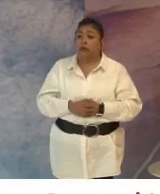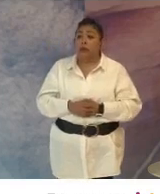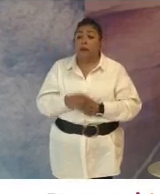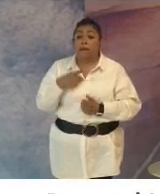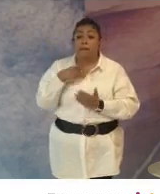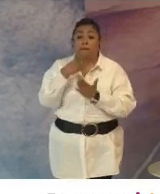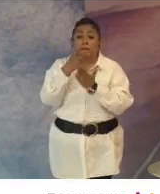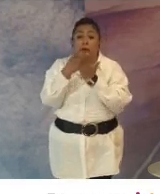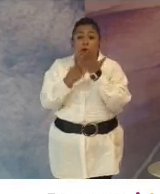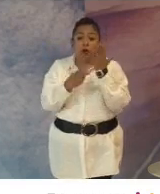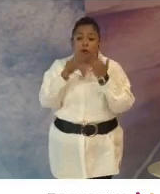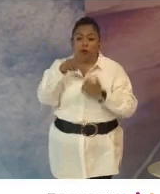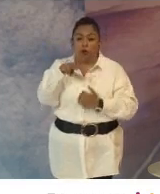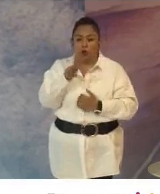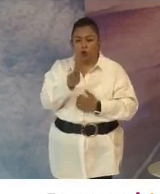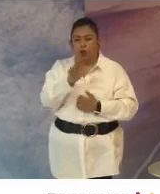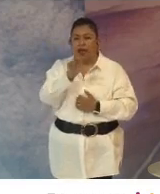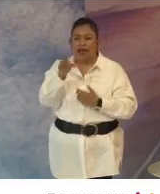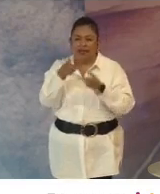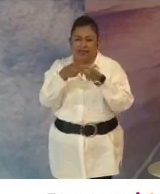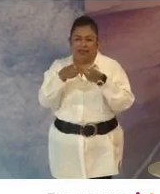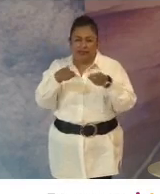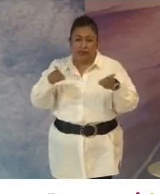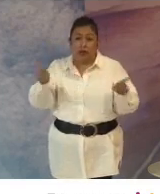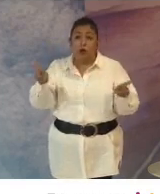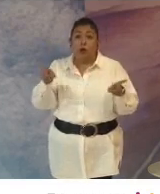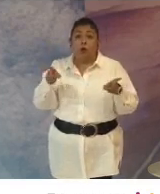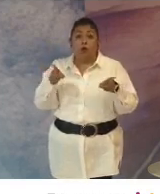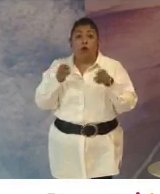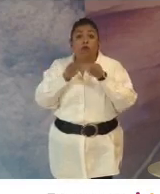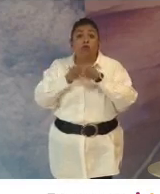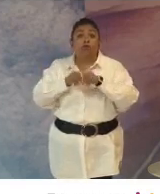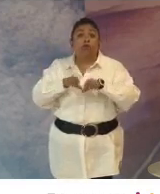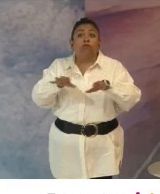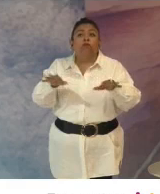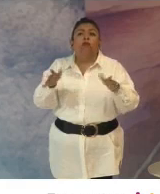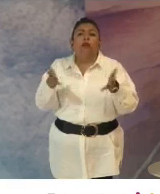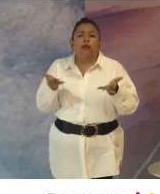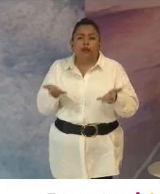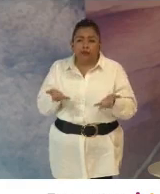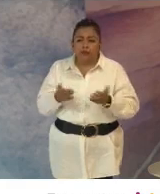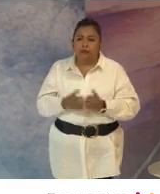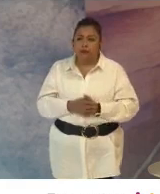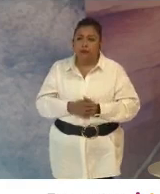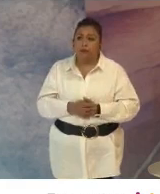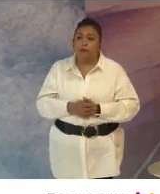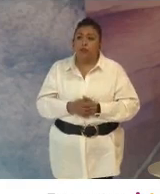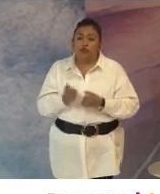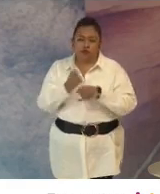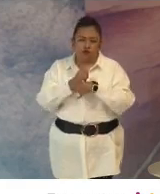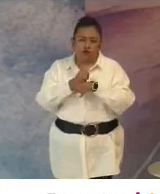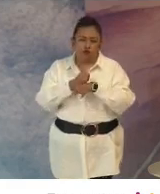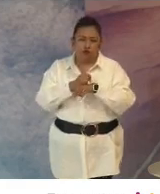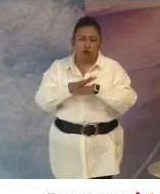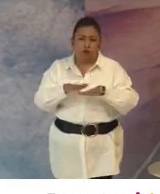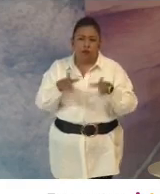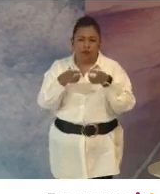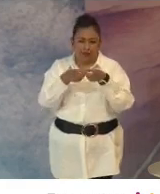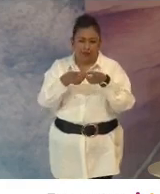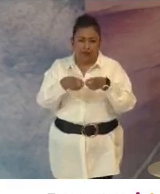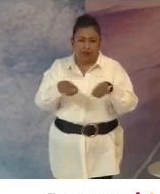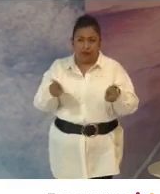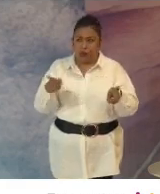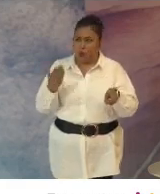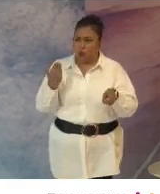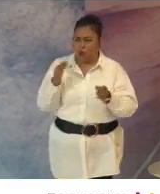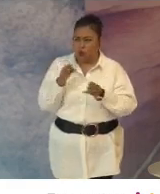el Programa de las Naciones Unidas para el Desarrollo publicó el reporte, el informe de desarrollo